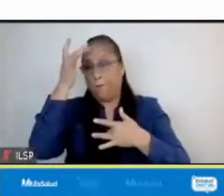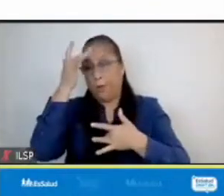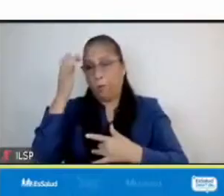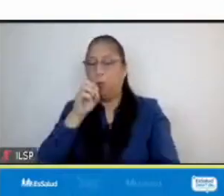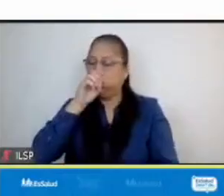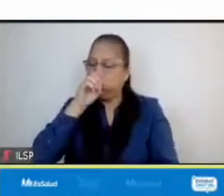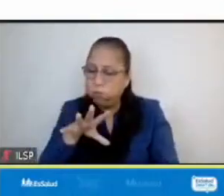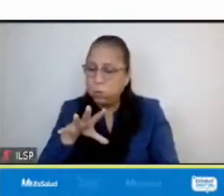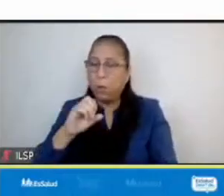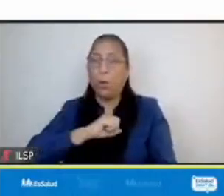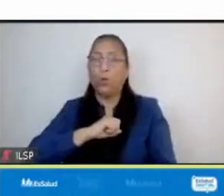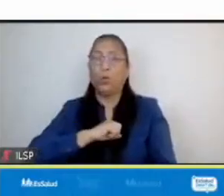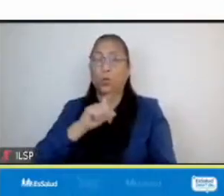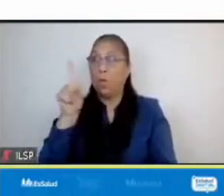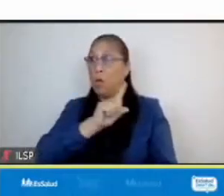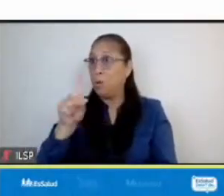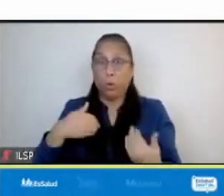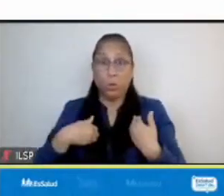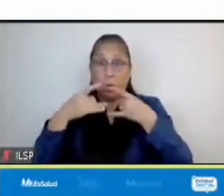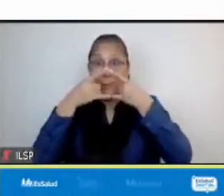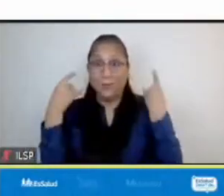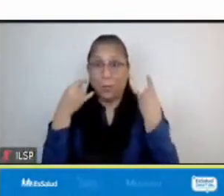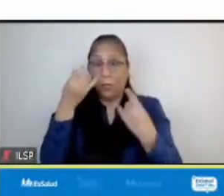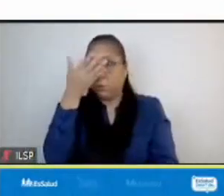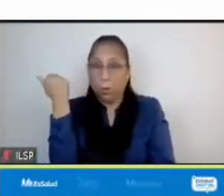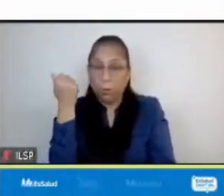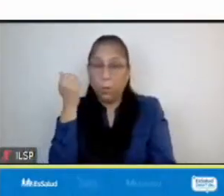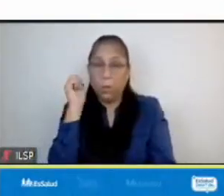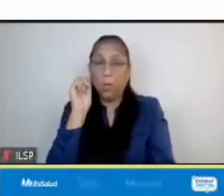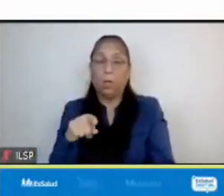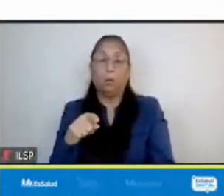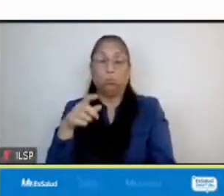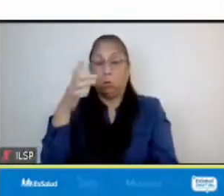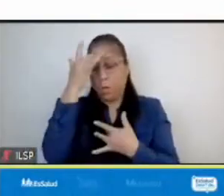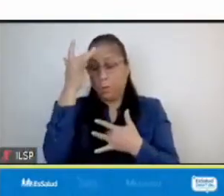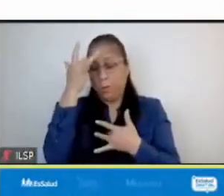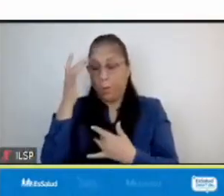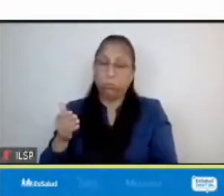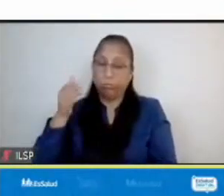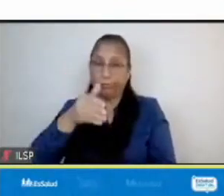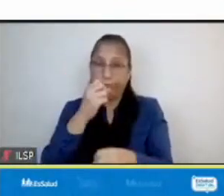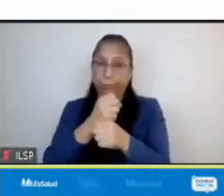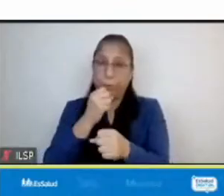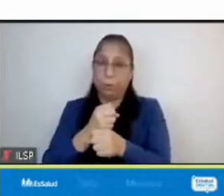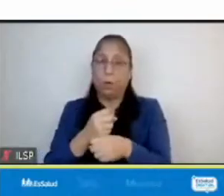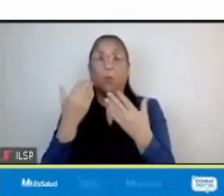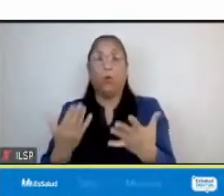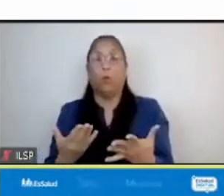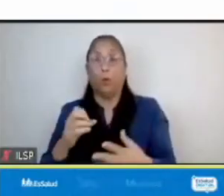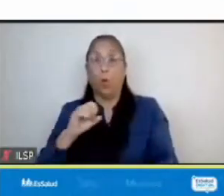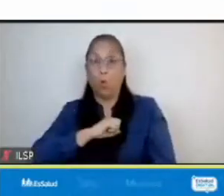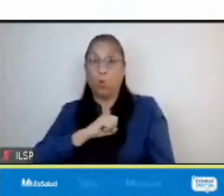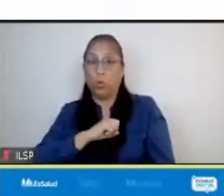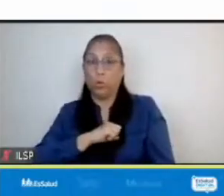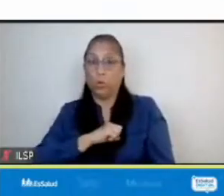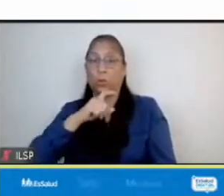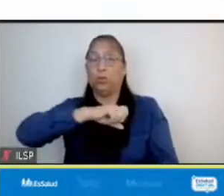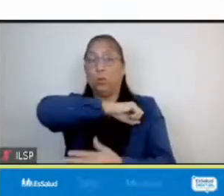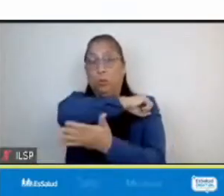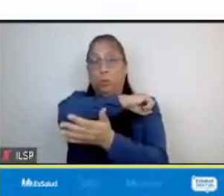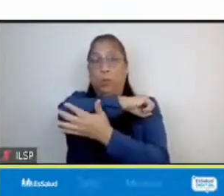toser, no está con mascarilla, que sería lo ideal que uno esté con una mascarilla simple si está enfermo y está yendo a trabajar, por lo menos al toser, que utilice su antebrazo. ¿Por